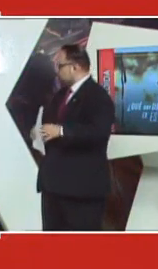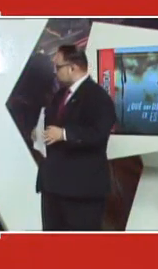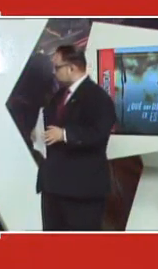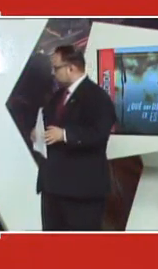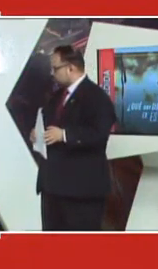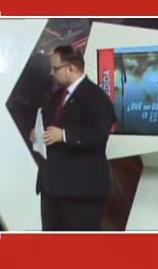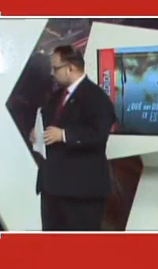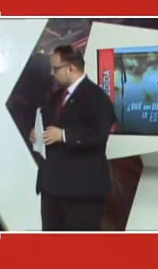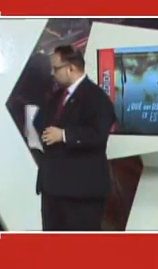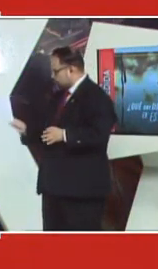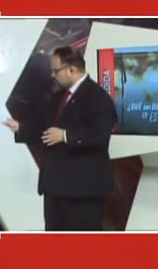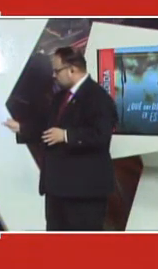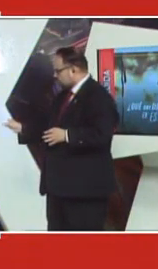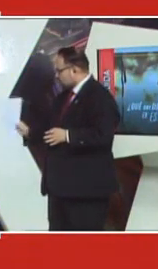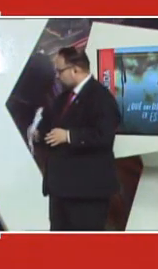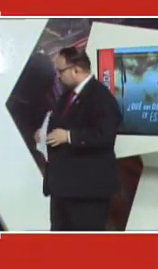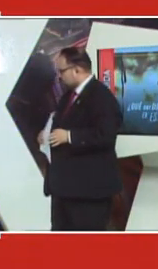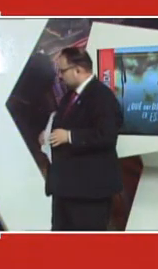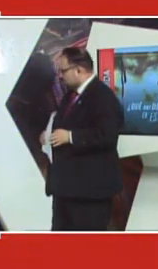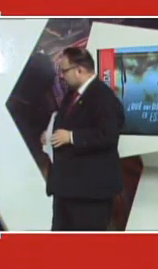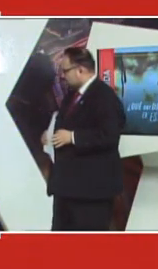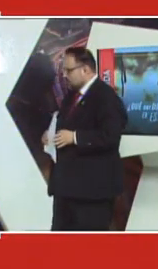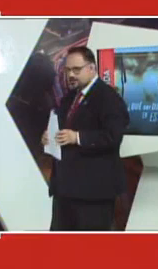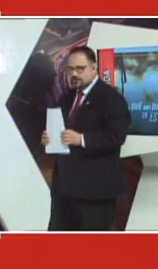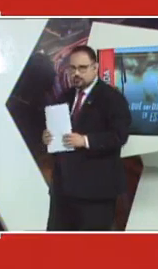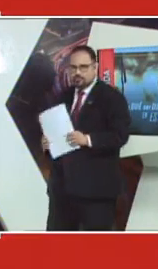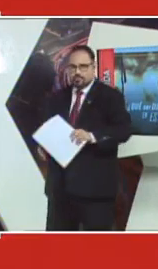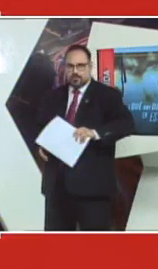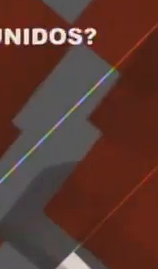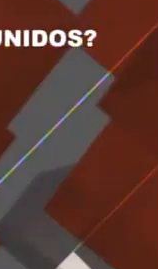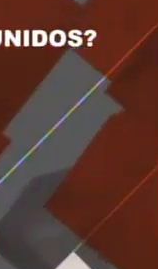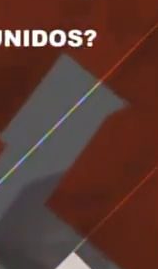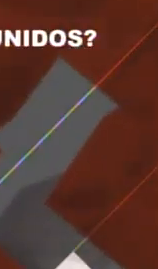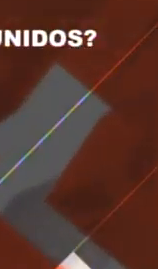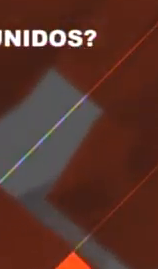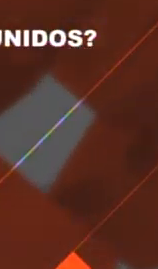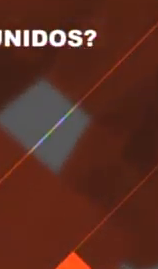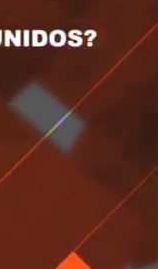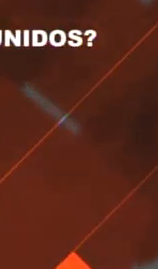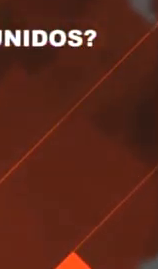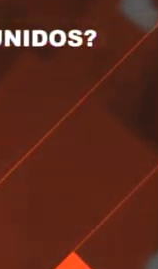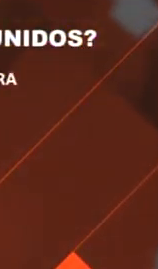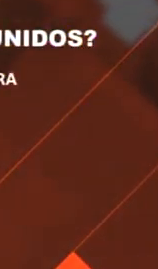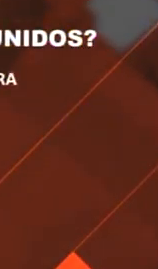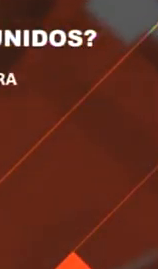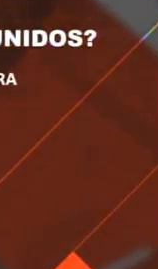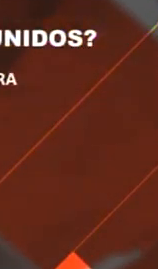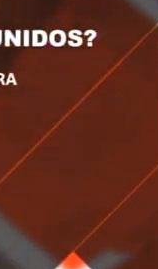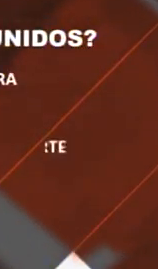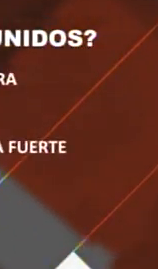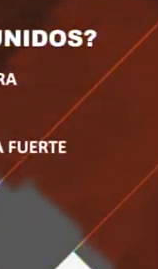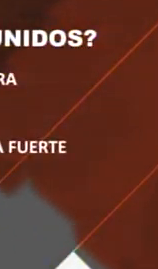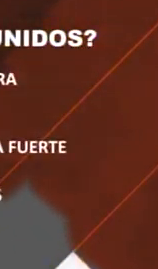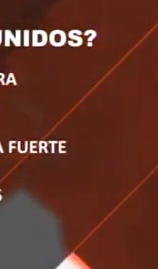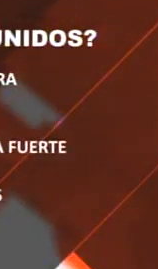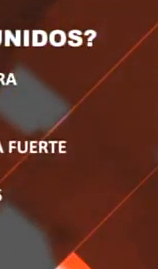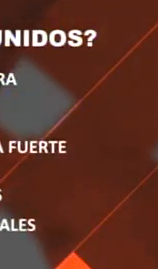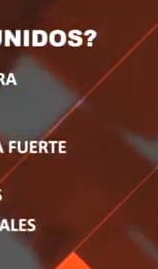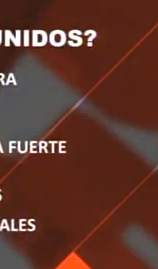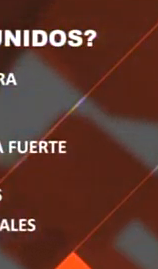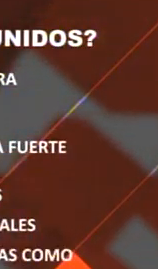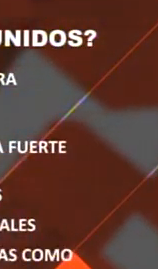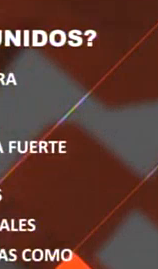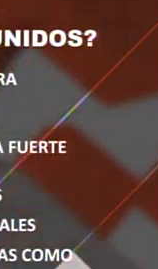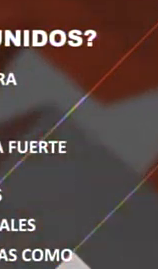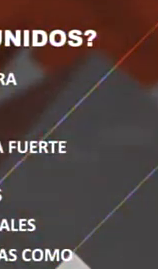grado y otros cargos que tiene. Pero vamos a los datos si te parece para seguir ampliando. Así es, así que hagamos un contexto de la